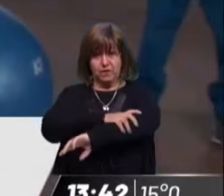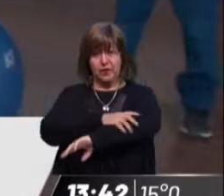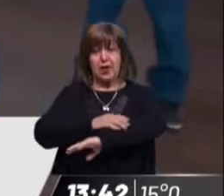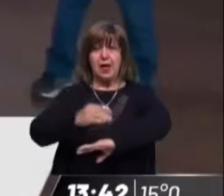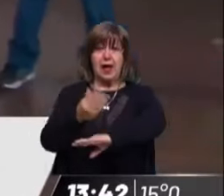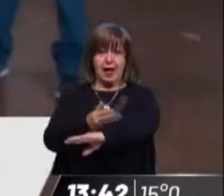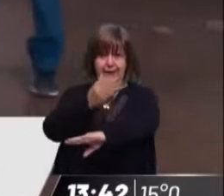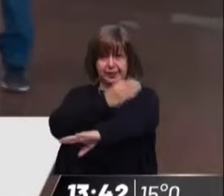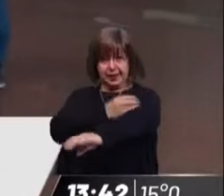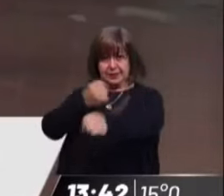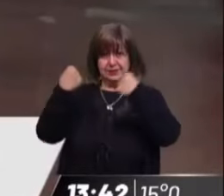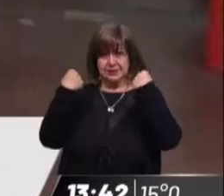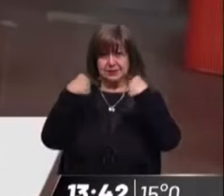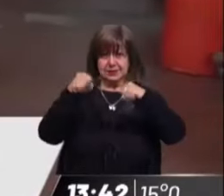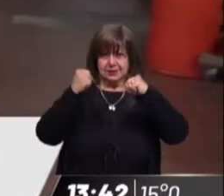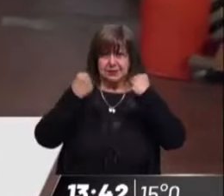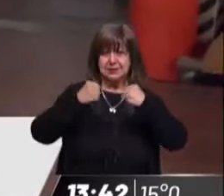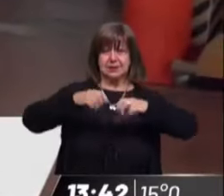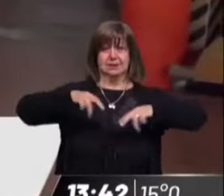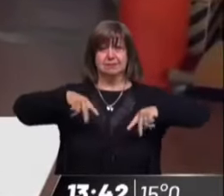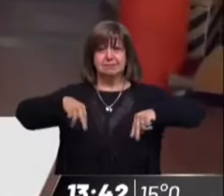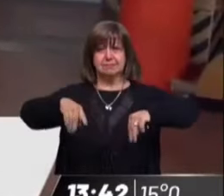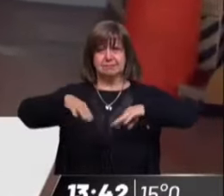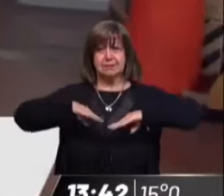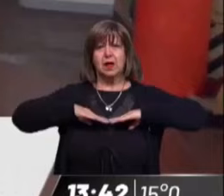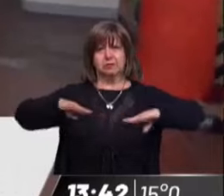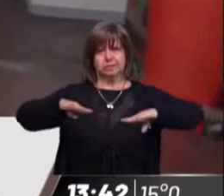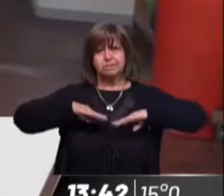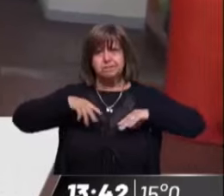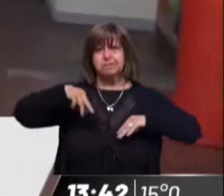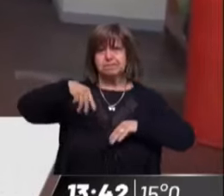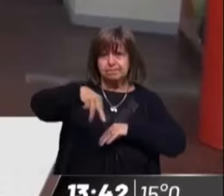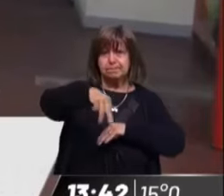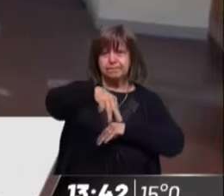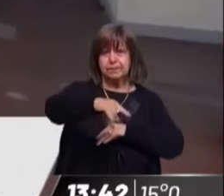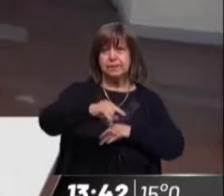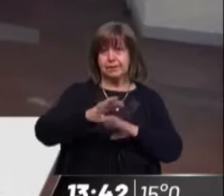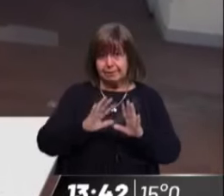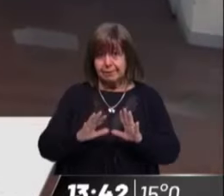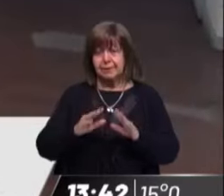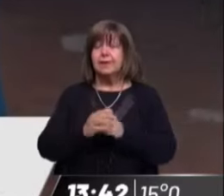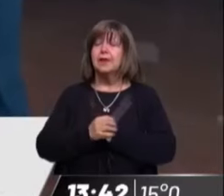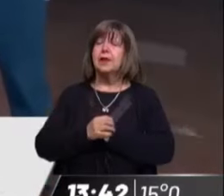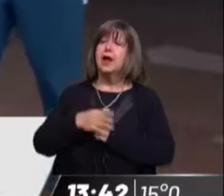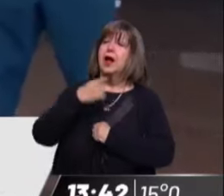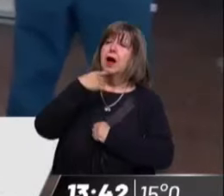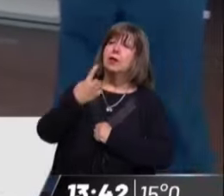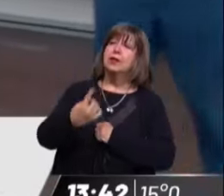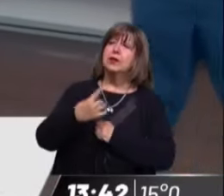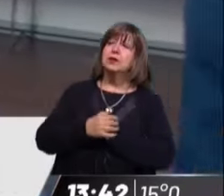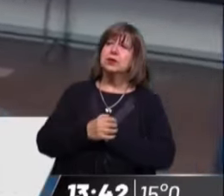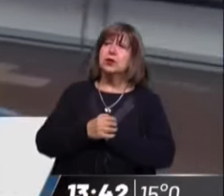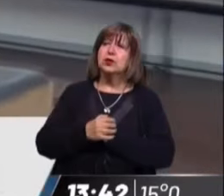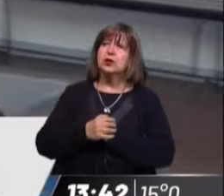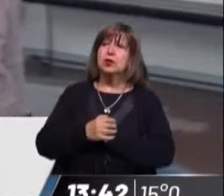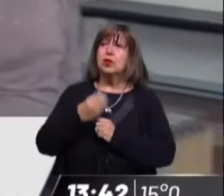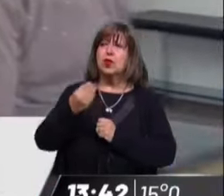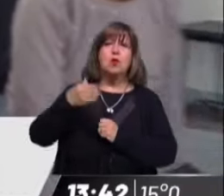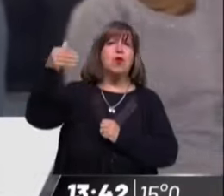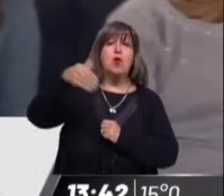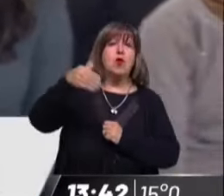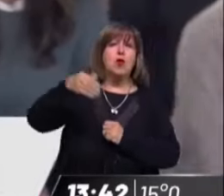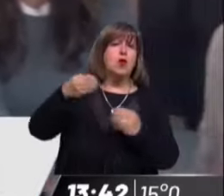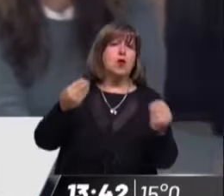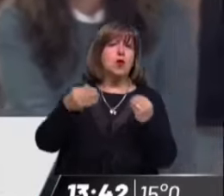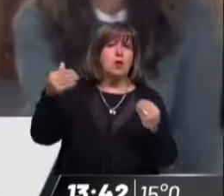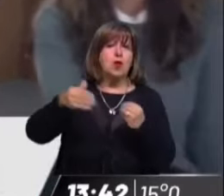decir, que pueda realizar las actividades de la vida diaria en forma independiente. Bueno, por último, preguntarle, quienes quieran asistir a los talleres, ¿cómo tienen